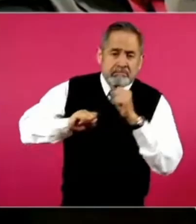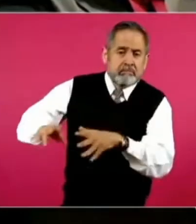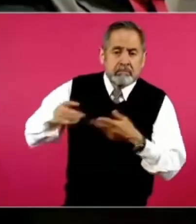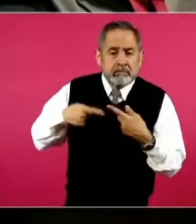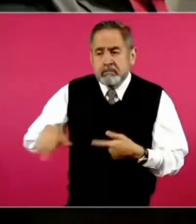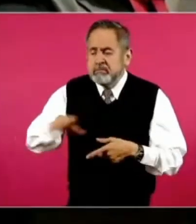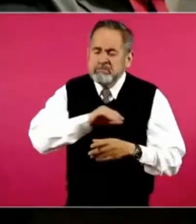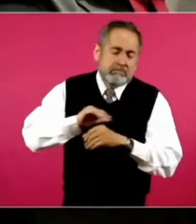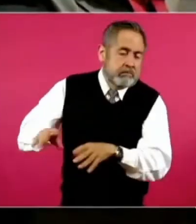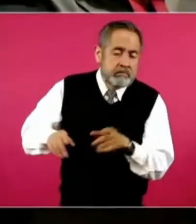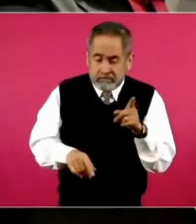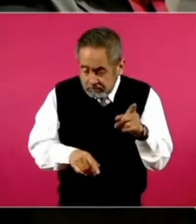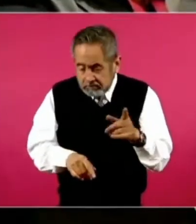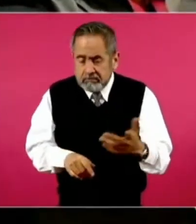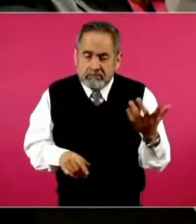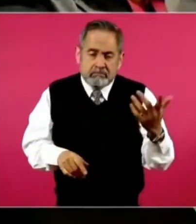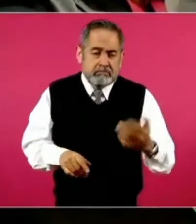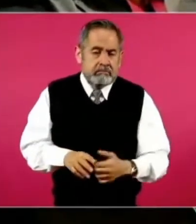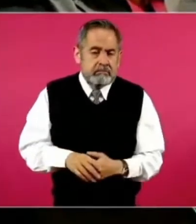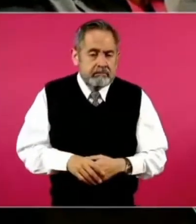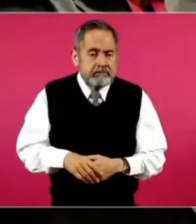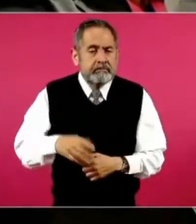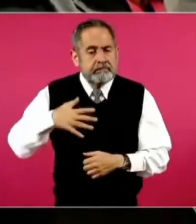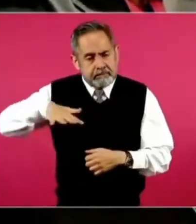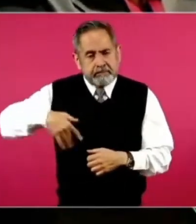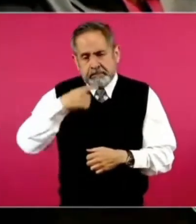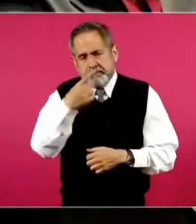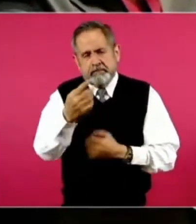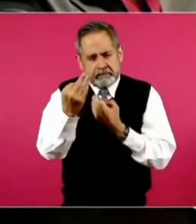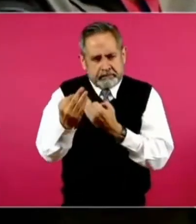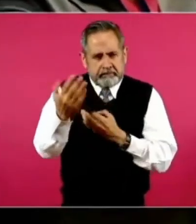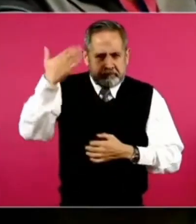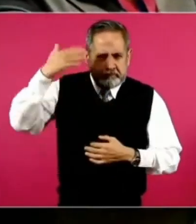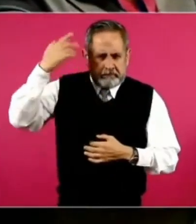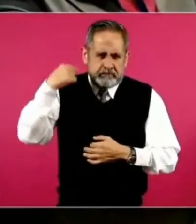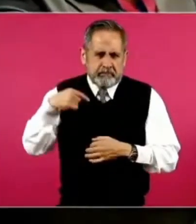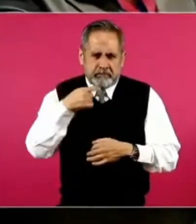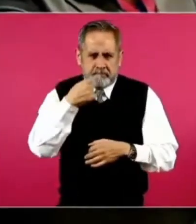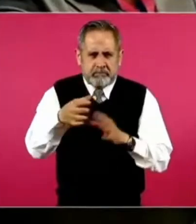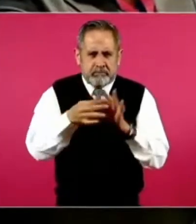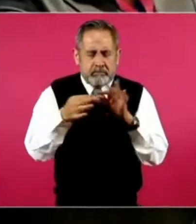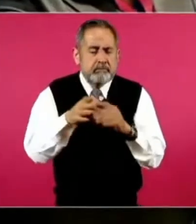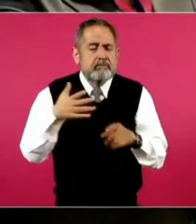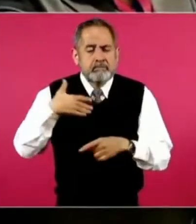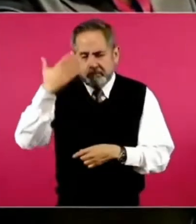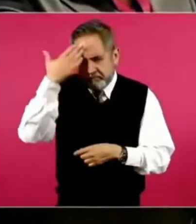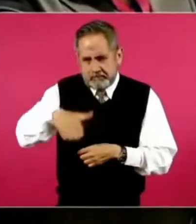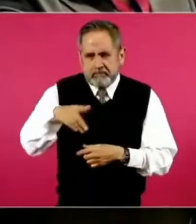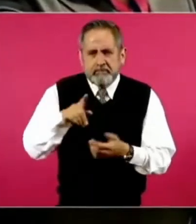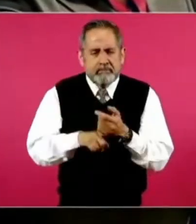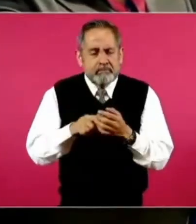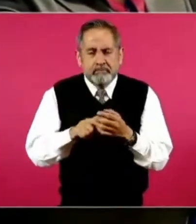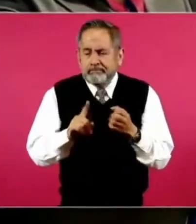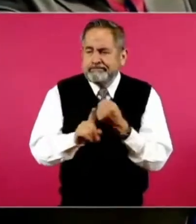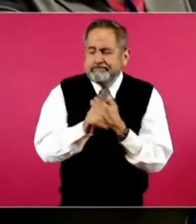población. Y como le comenté a usted en algún momento, sabemos que es un